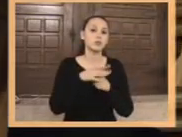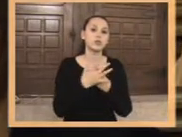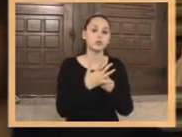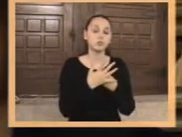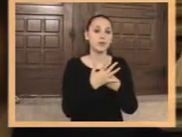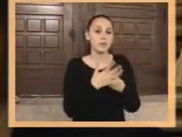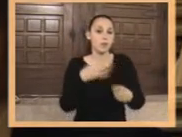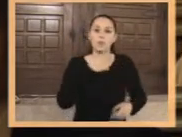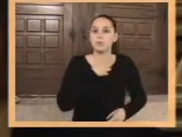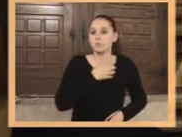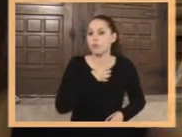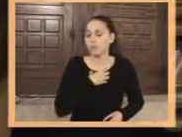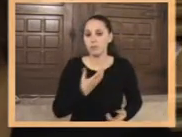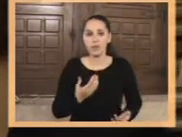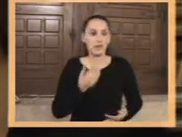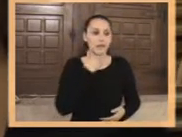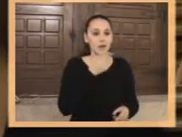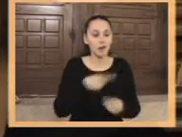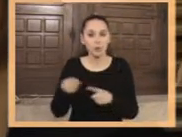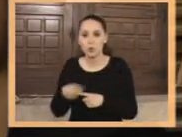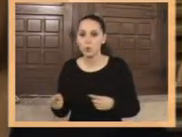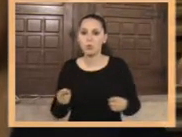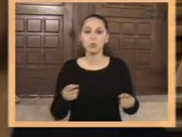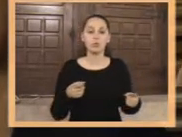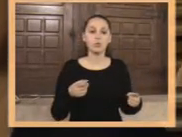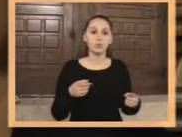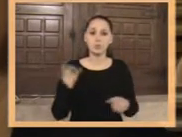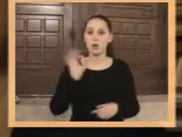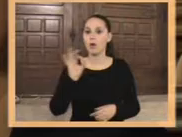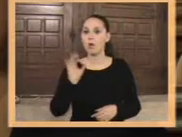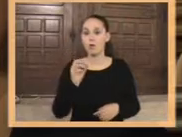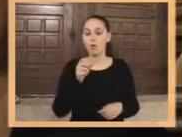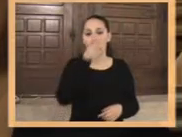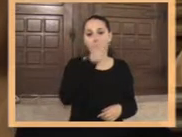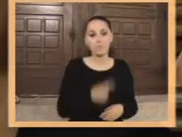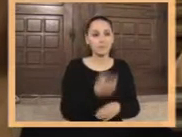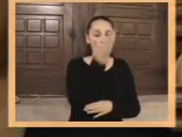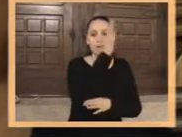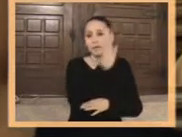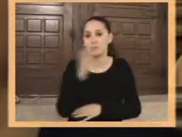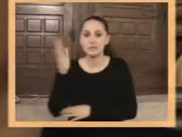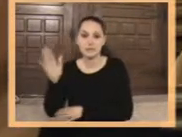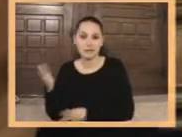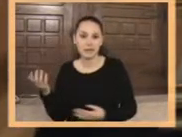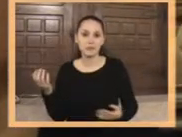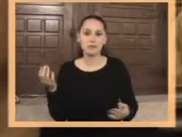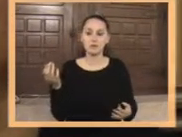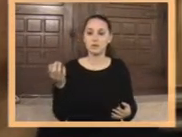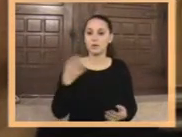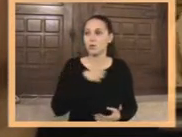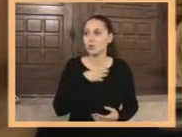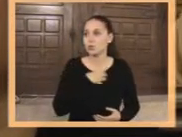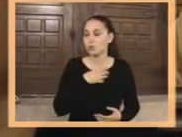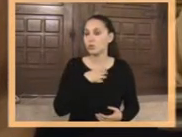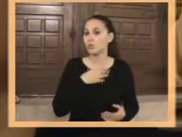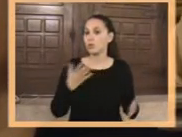de cualquier representante, ¿no? Que necesite precisamente la presencia del señor alcalde o de